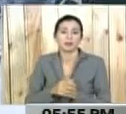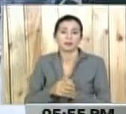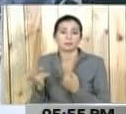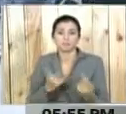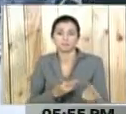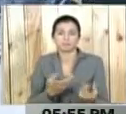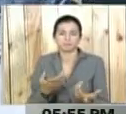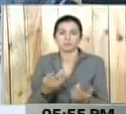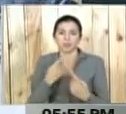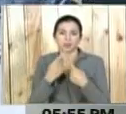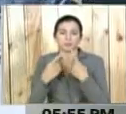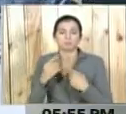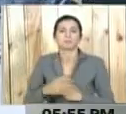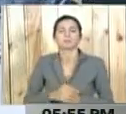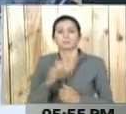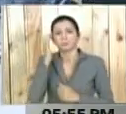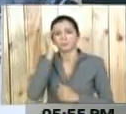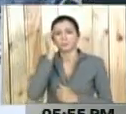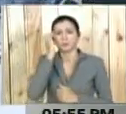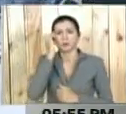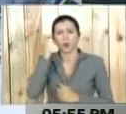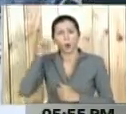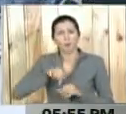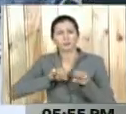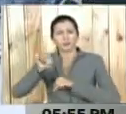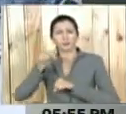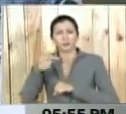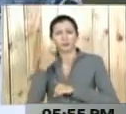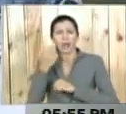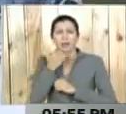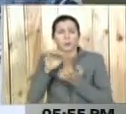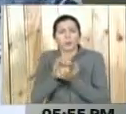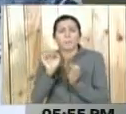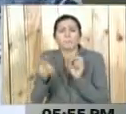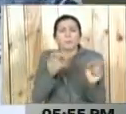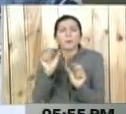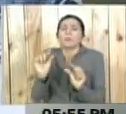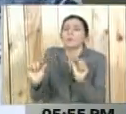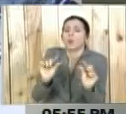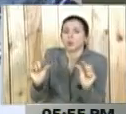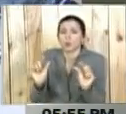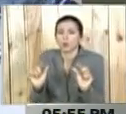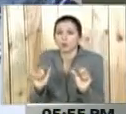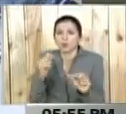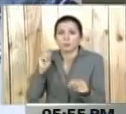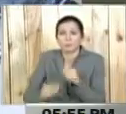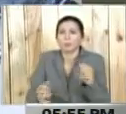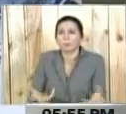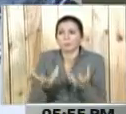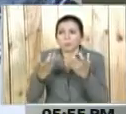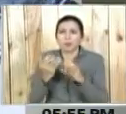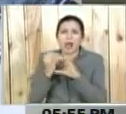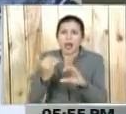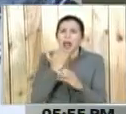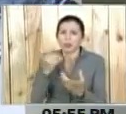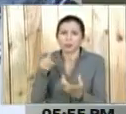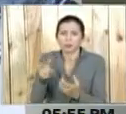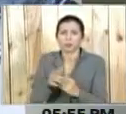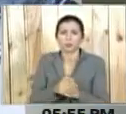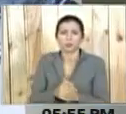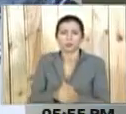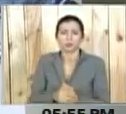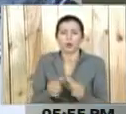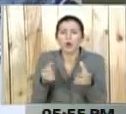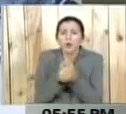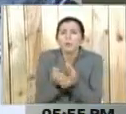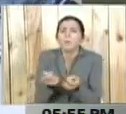mini guarimbas en San Cristóbal. Quemaron, de hecho, una unidad de la Guardia Nacional Bolivariana frente a una universidad. Hay estos pequeños grupos, ustedes